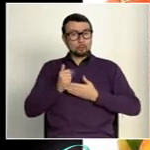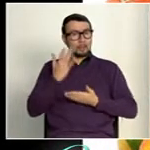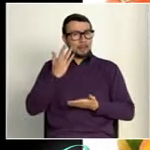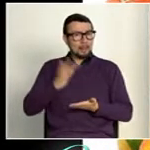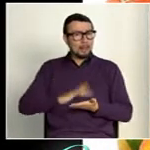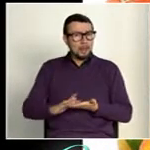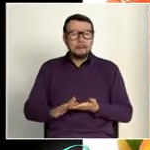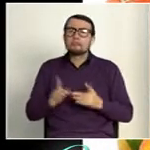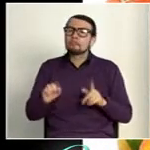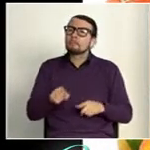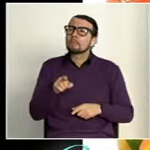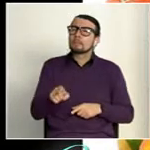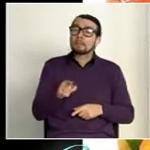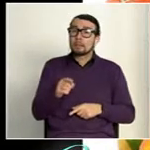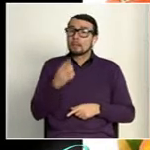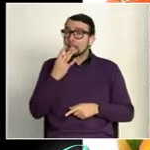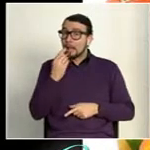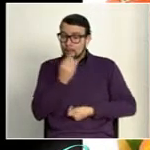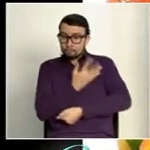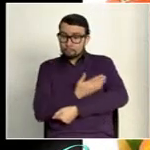parte diabética tenemos que consumir,